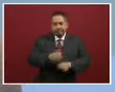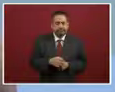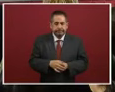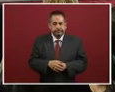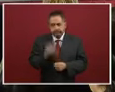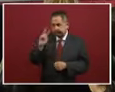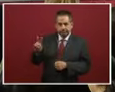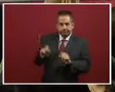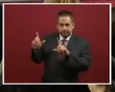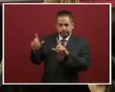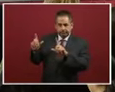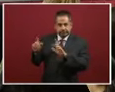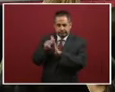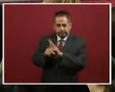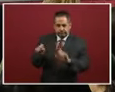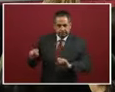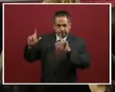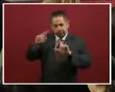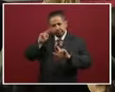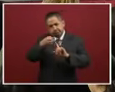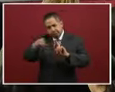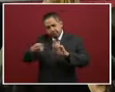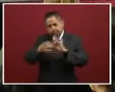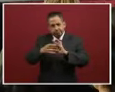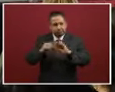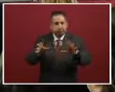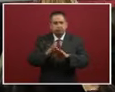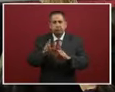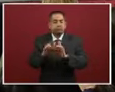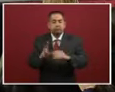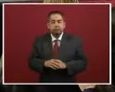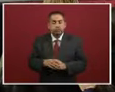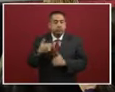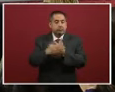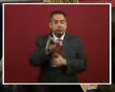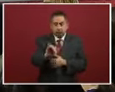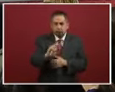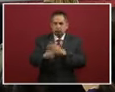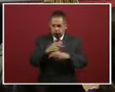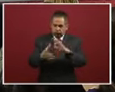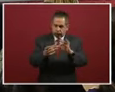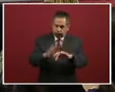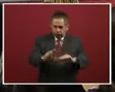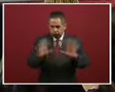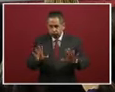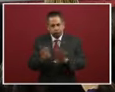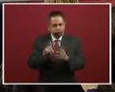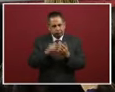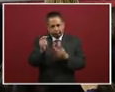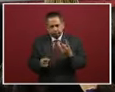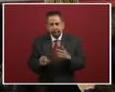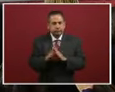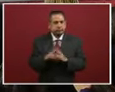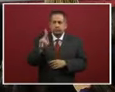Entonces, pasamos a ver un video con la salvedad de que el próximo jueves vamos a explicar con detalle la